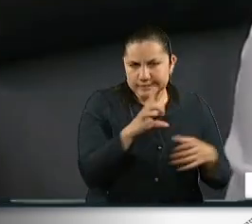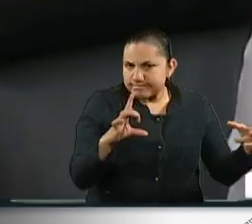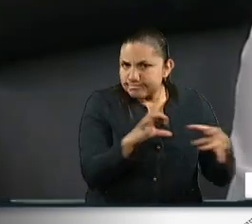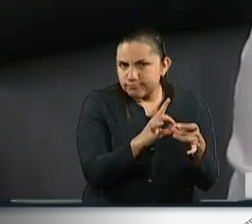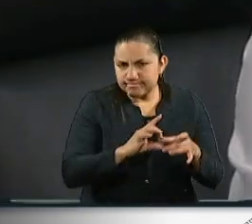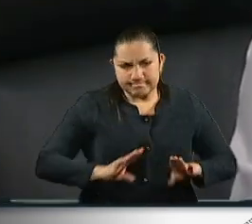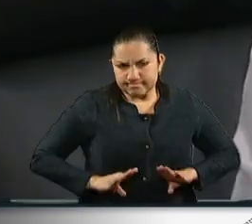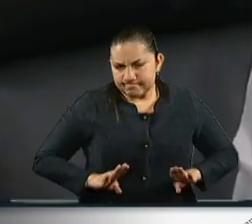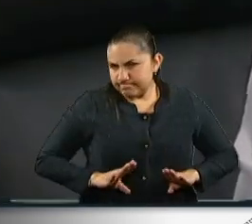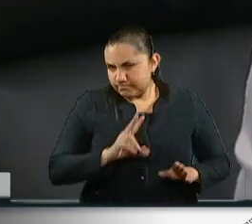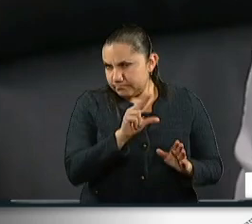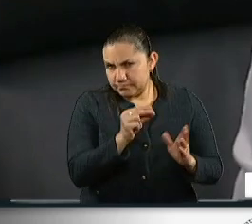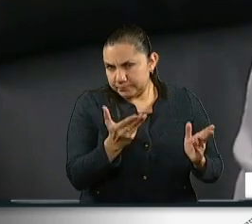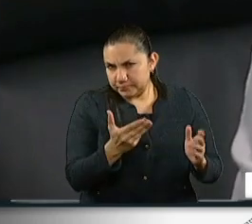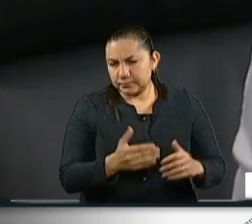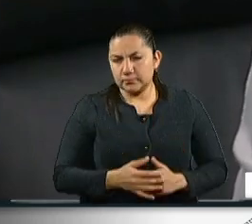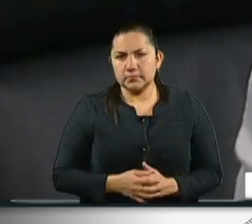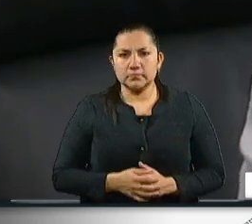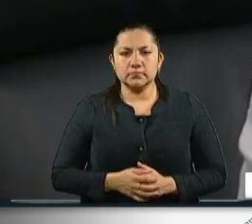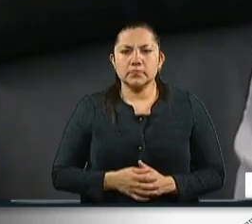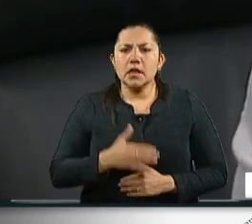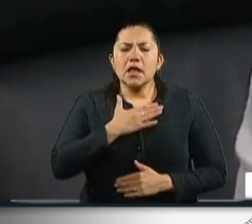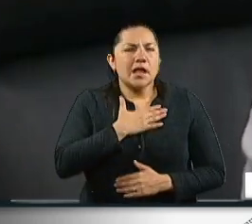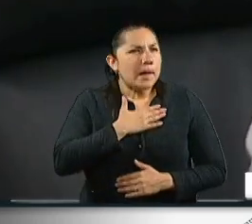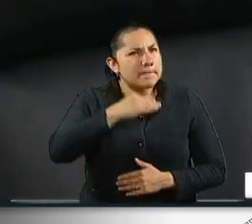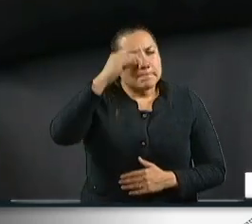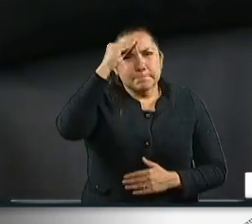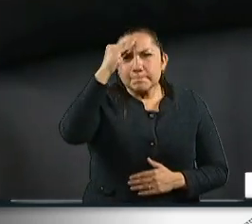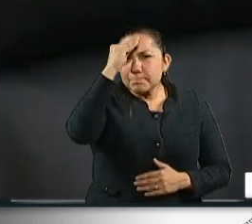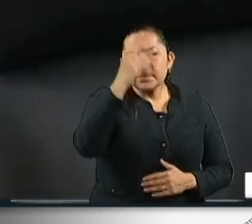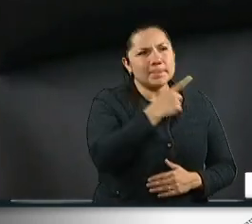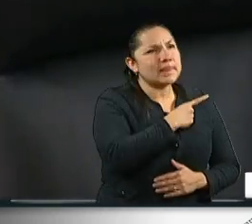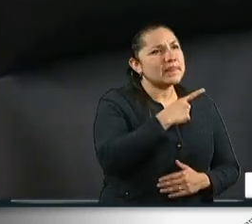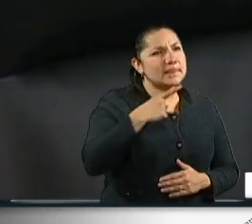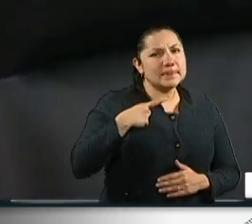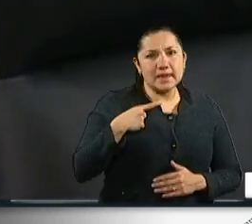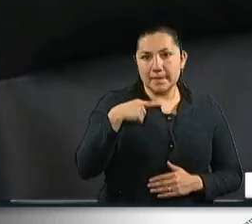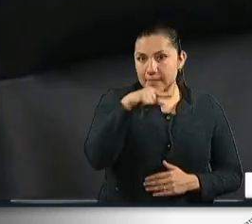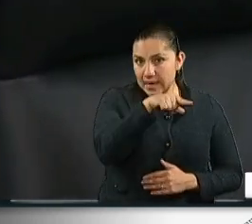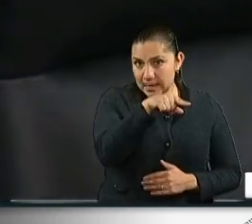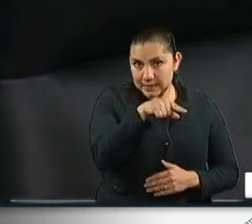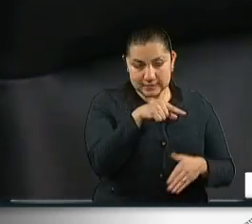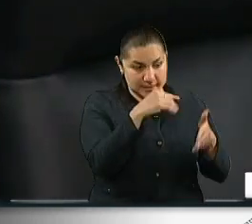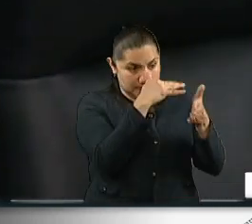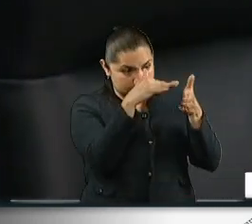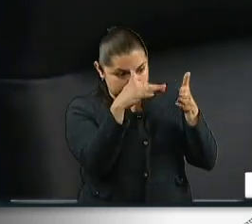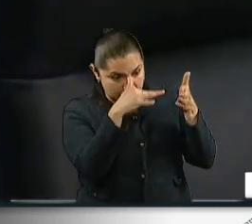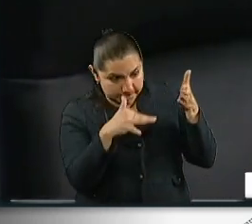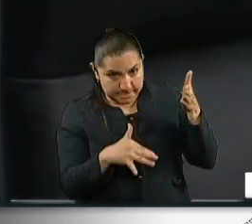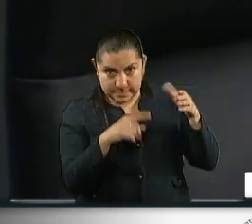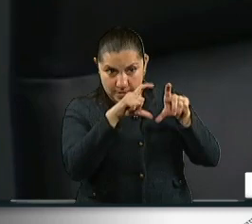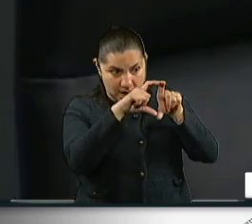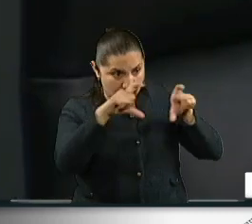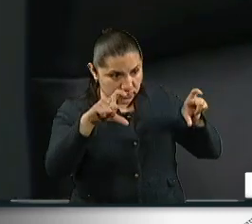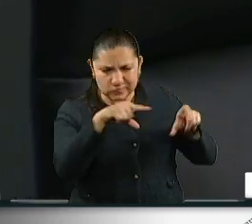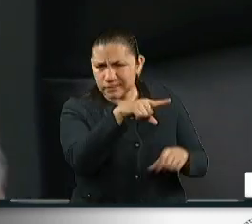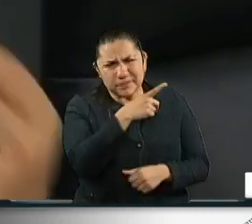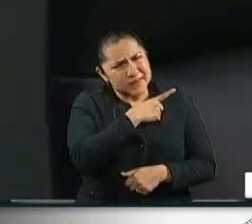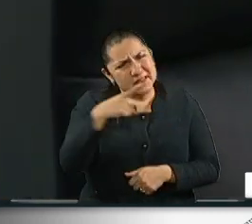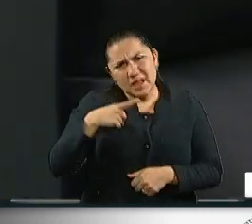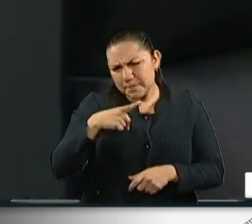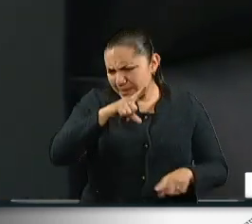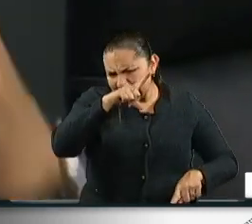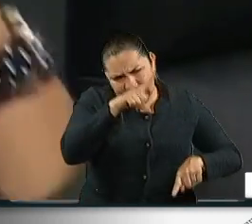hoy Yo creo que el objetivo de todos Debería ser eliminarlo matar la cláusula matarla No es que no es así y